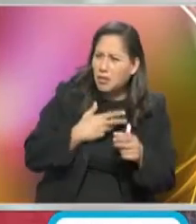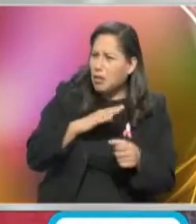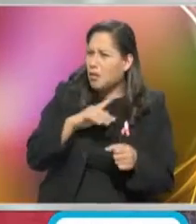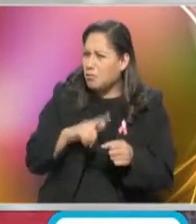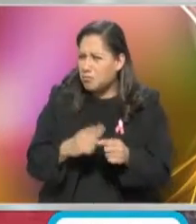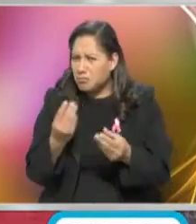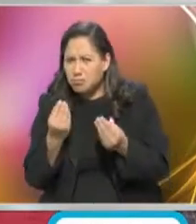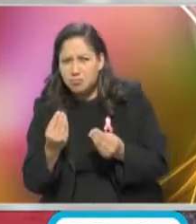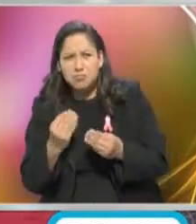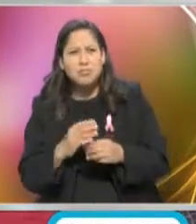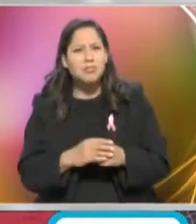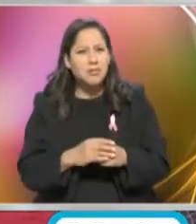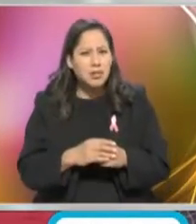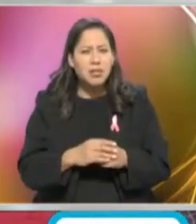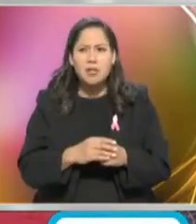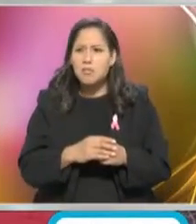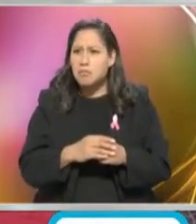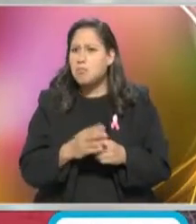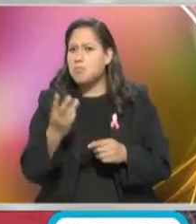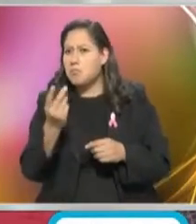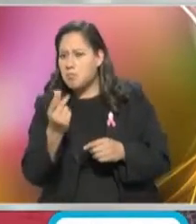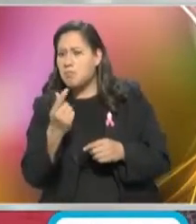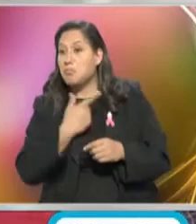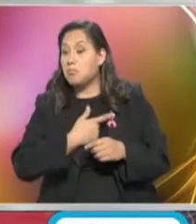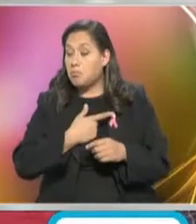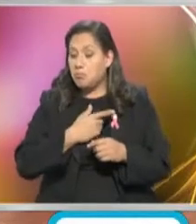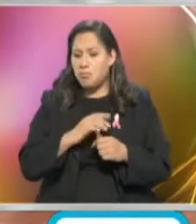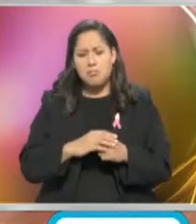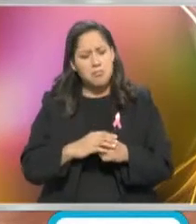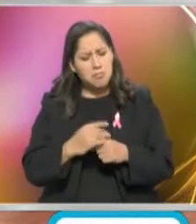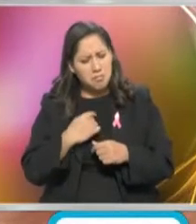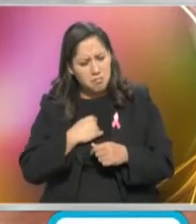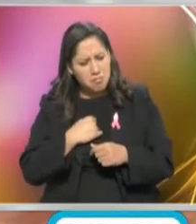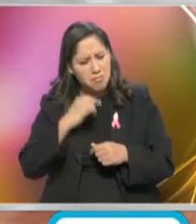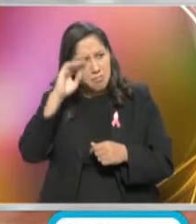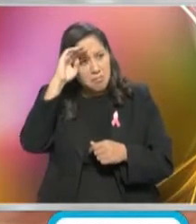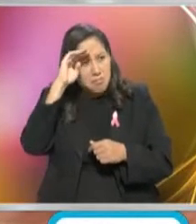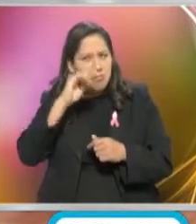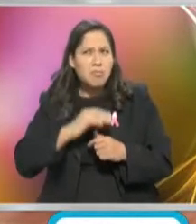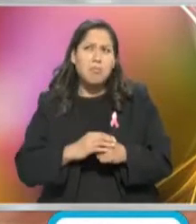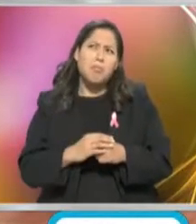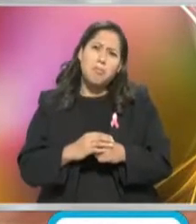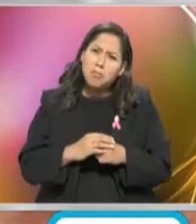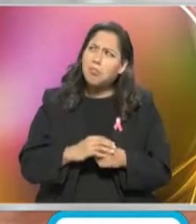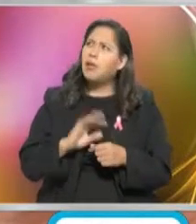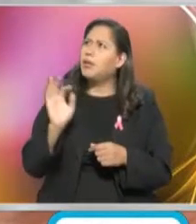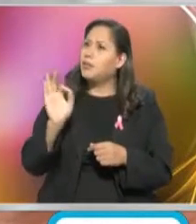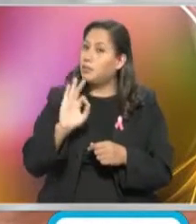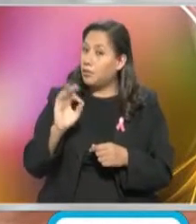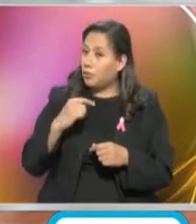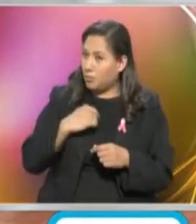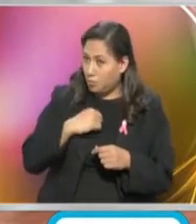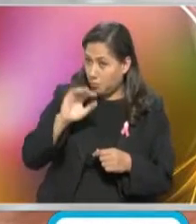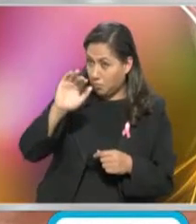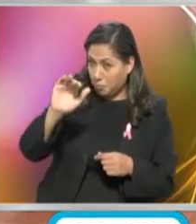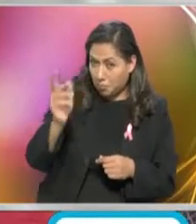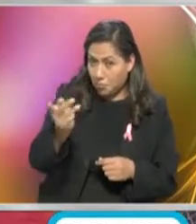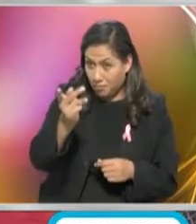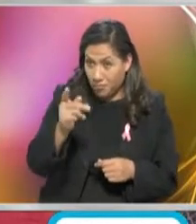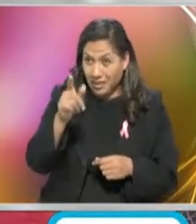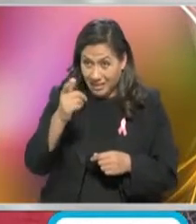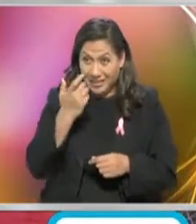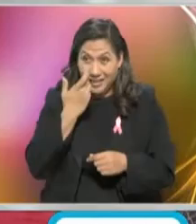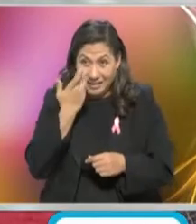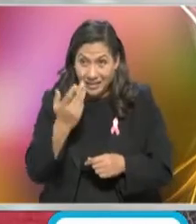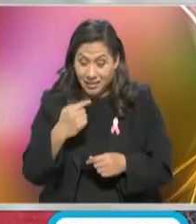mascotas. O sea, había muchas gente que familias. igual compartía el mismo gusto. Claro, y él como un jovencito dijo, bueno, a lo mejor si yo les pregunto que si